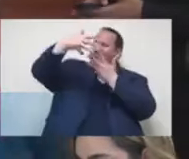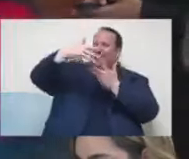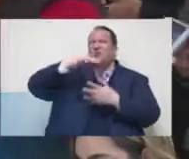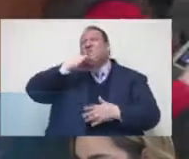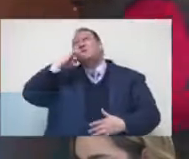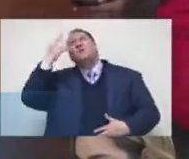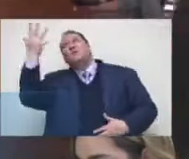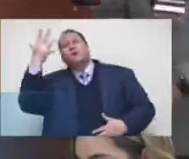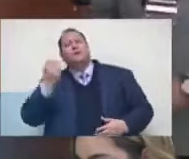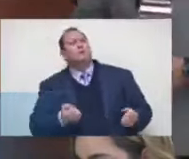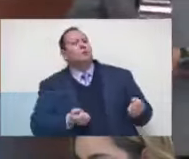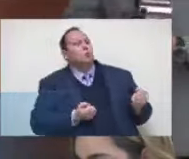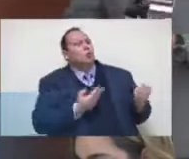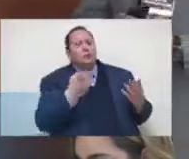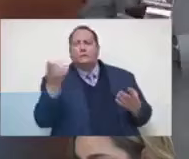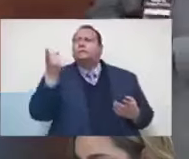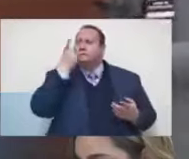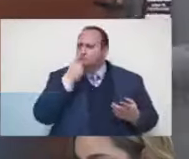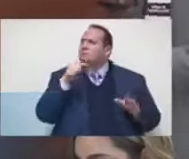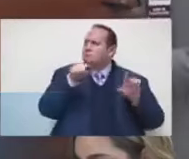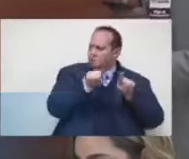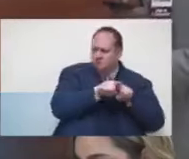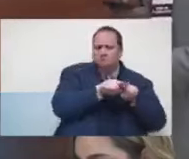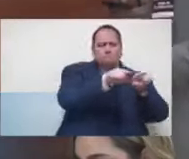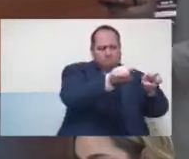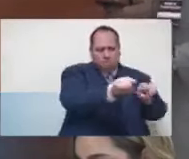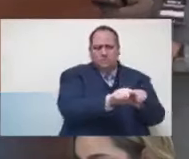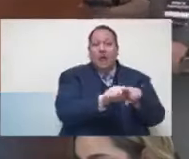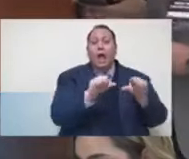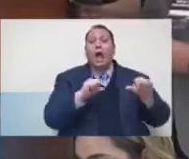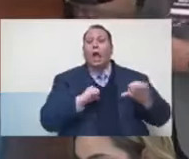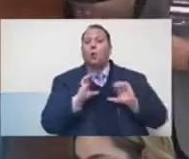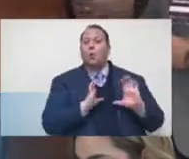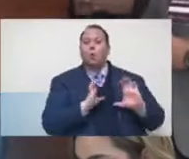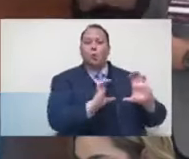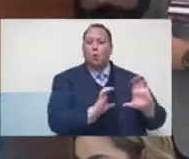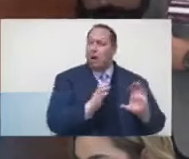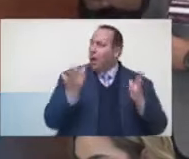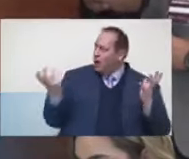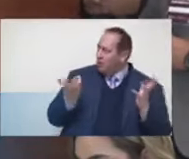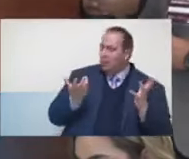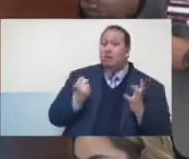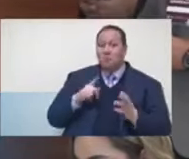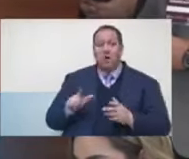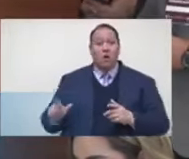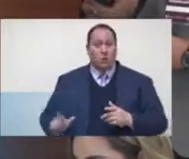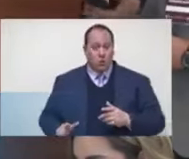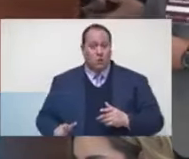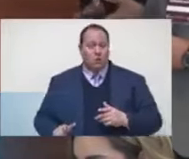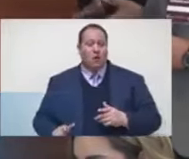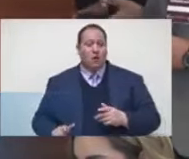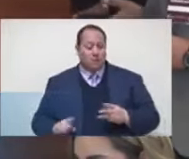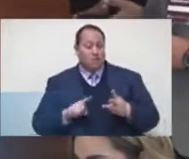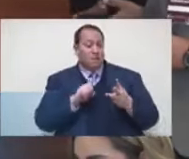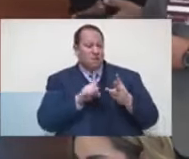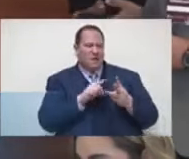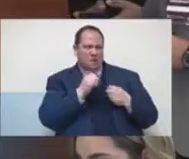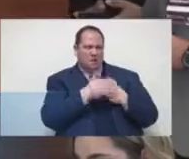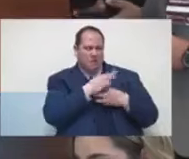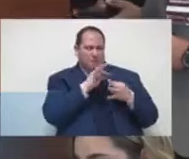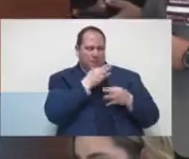tuvieron pésima calidad del aire en ese sentido? Para también hacer actividades de prevención con la ciudadanía y también, por supuesto, gobierno. Y ahorita les digo mi otra